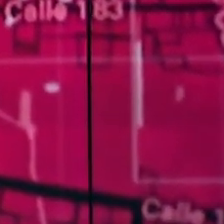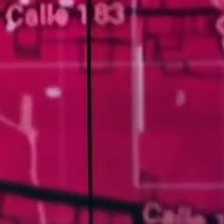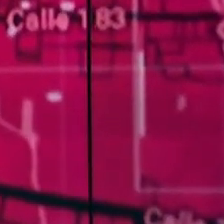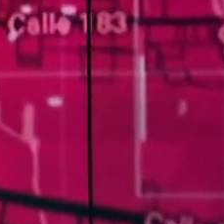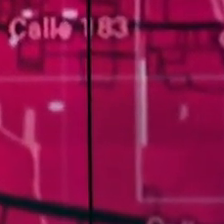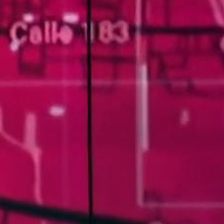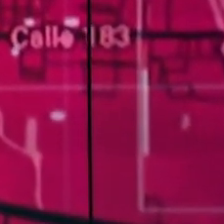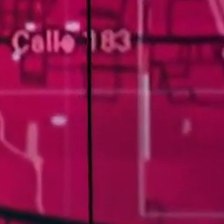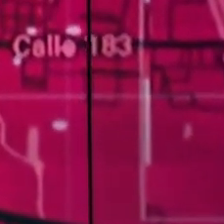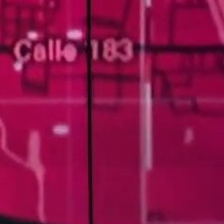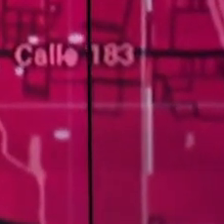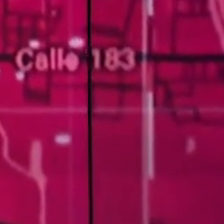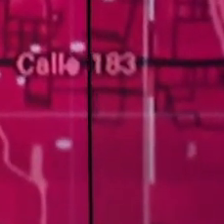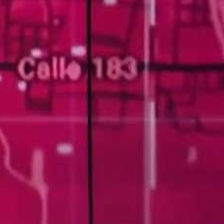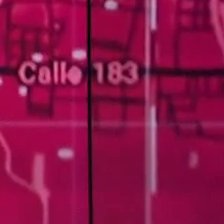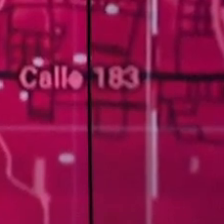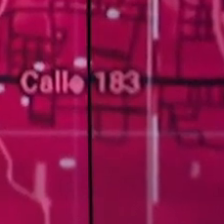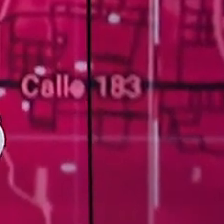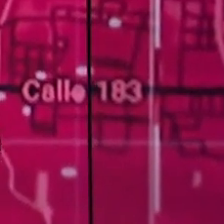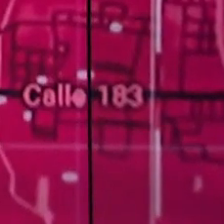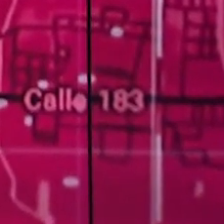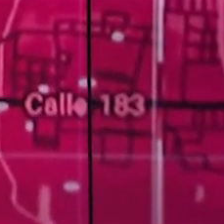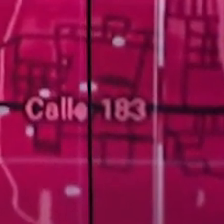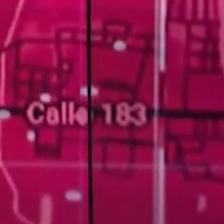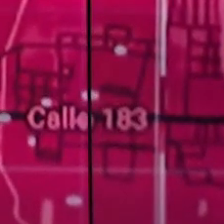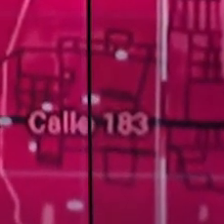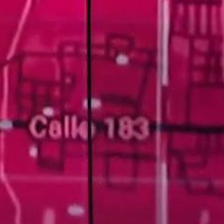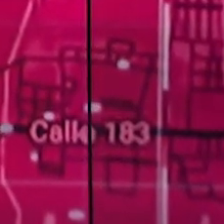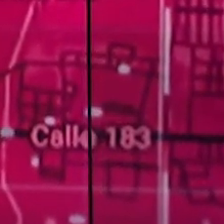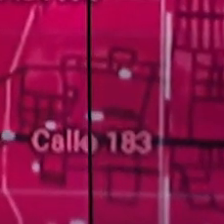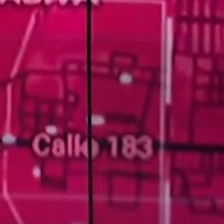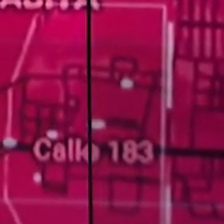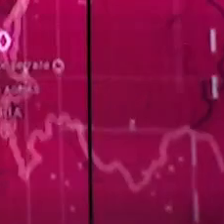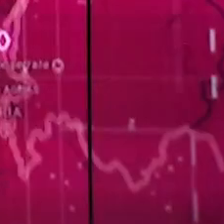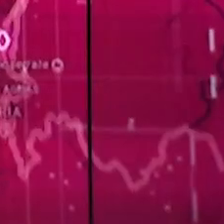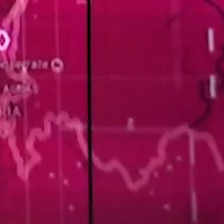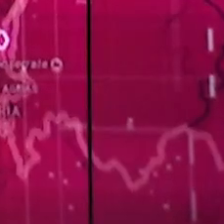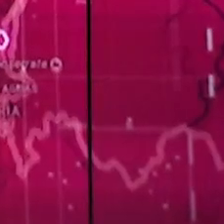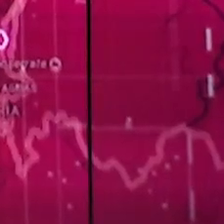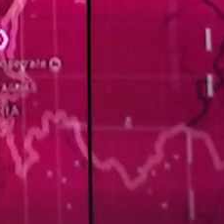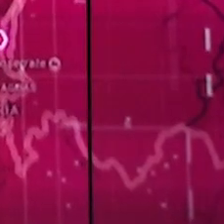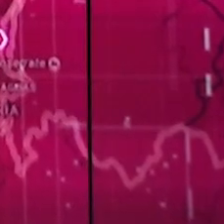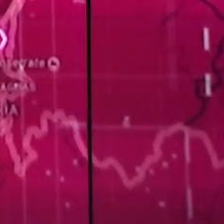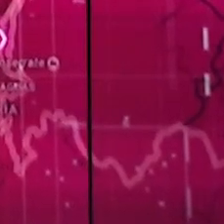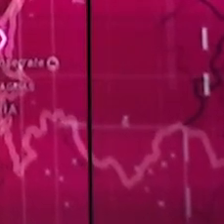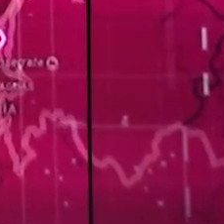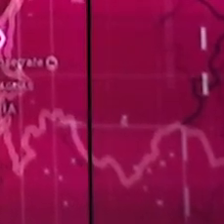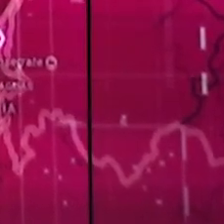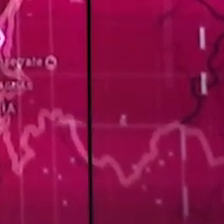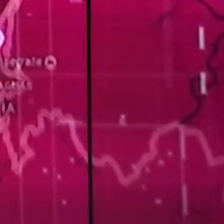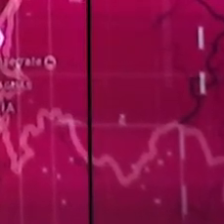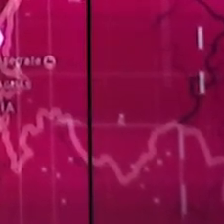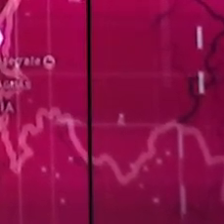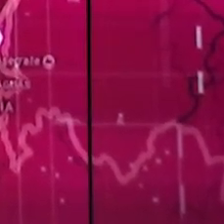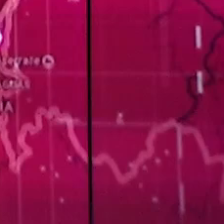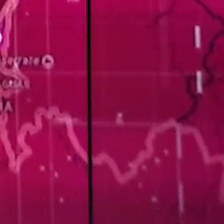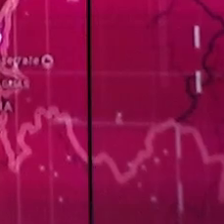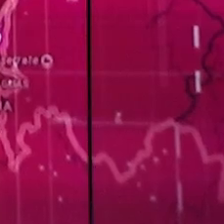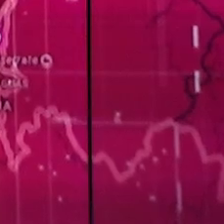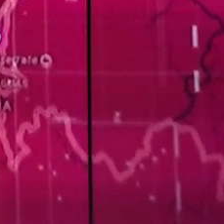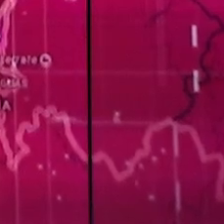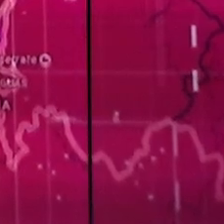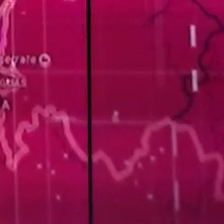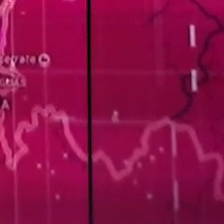alcaldes y las autoridades locales. El balance de más de una semana de apertura indica que 18.000 firmas hacen fila